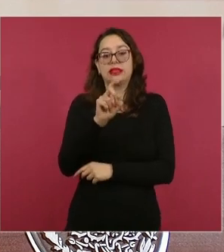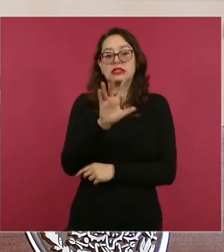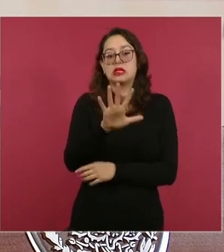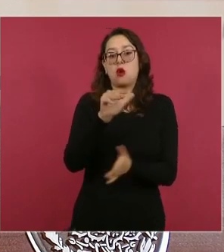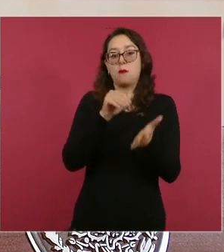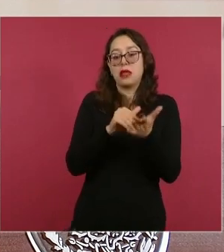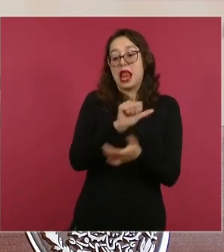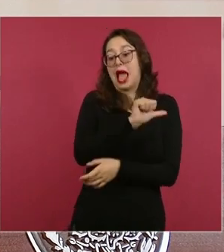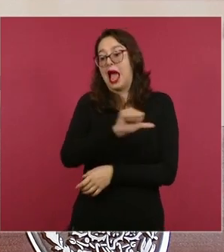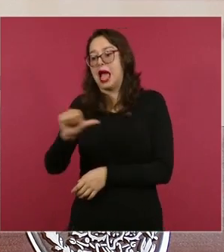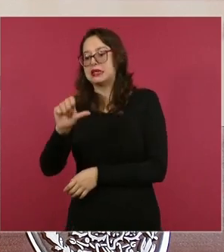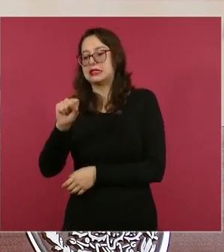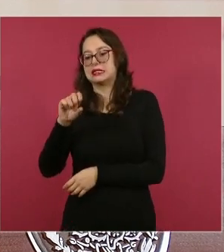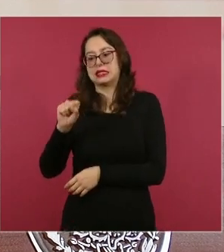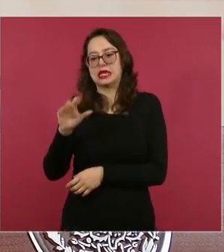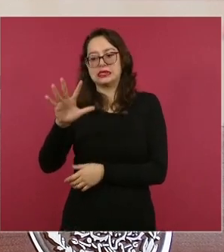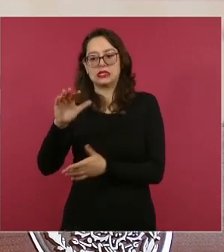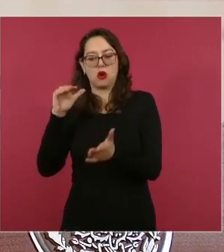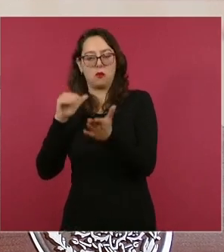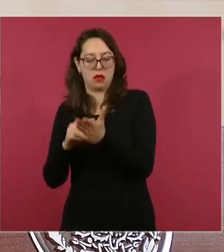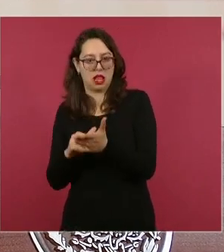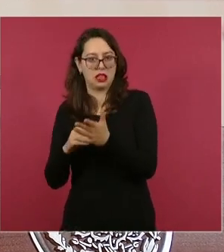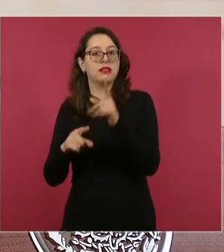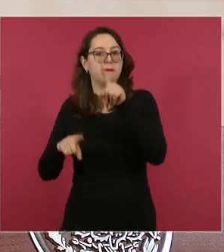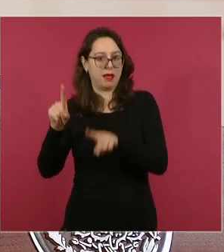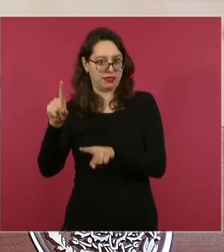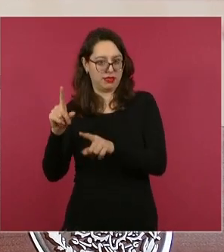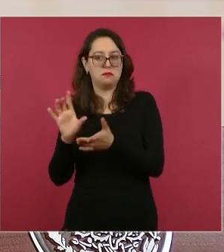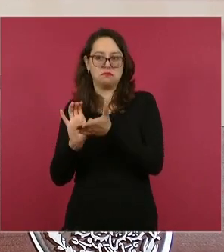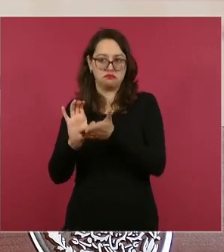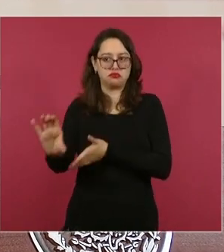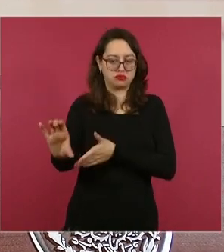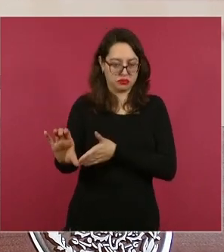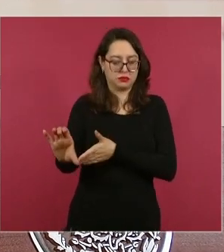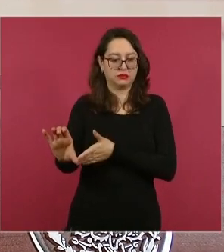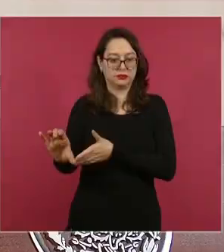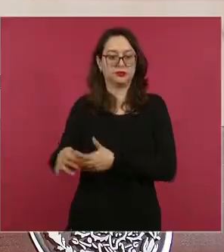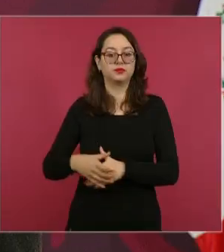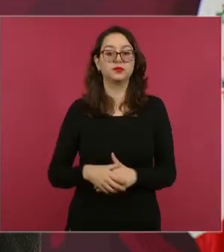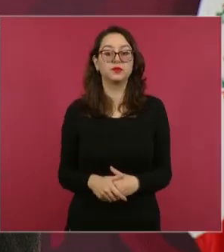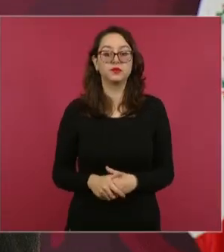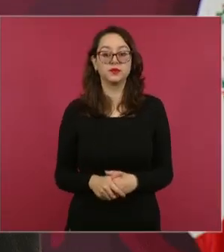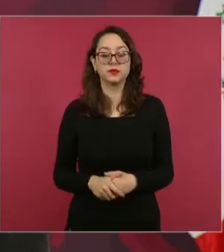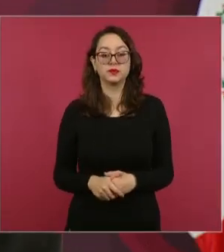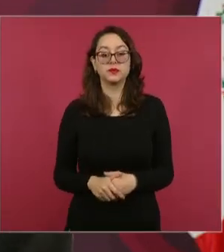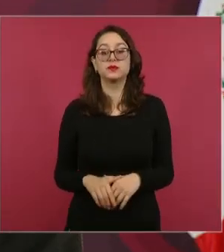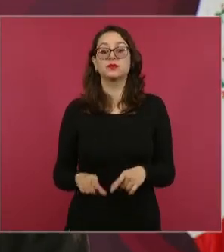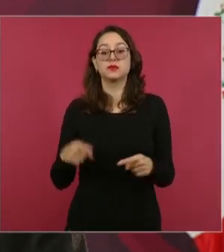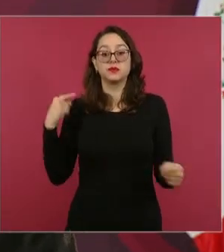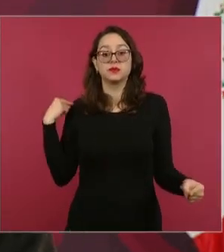realizando Hasta ahora se llevan